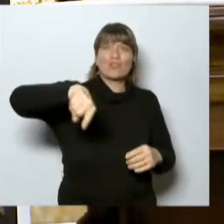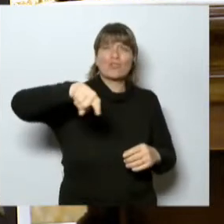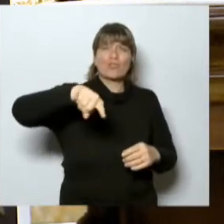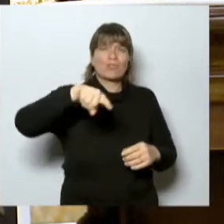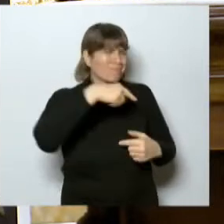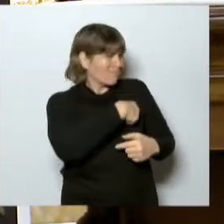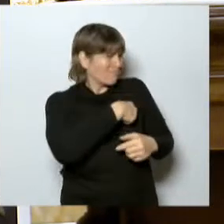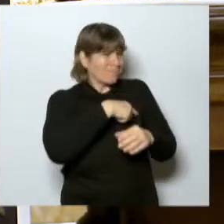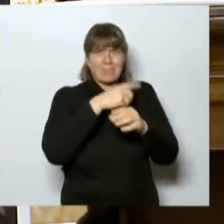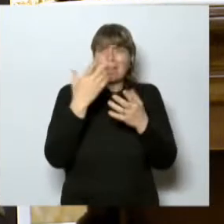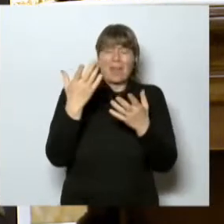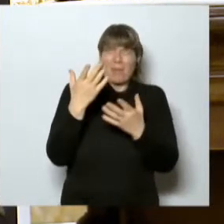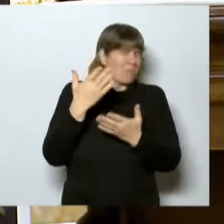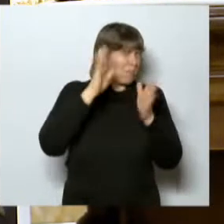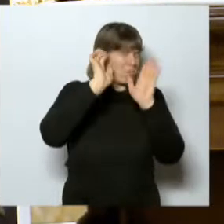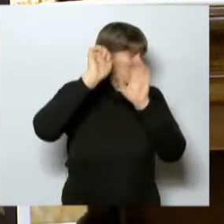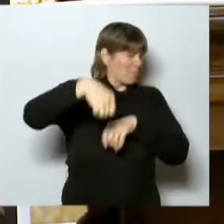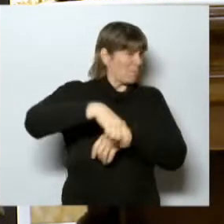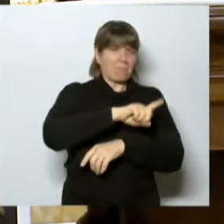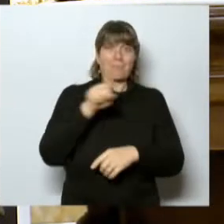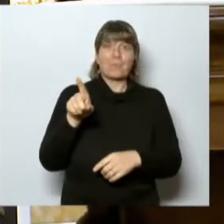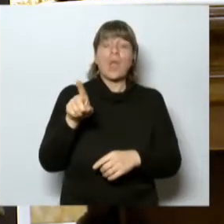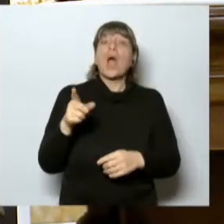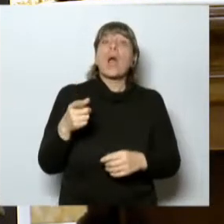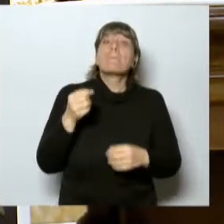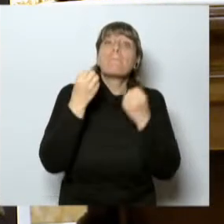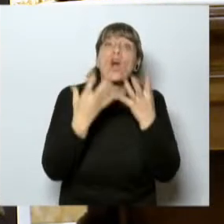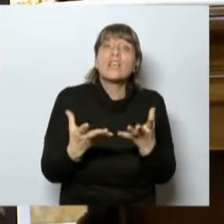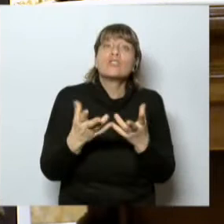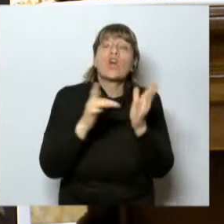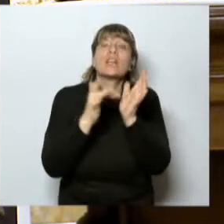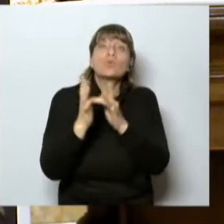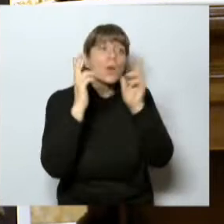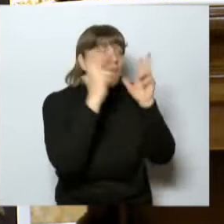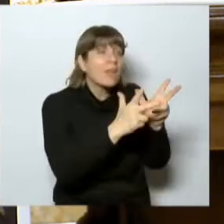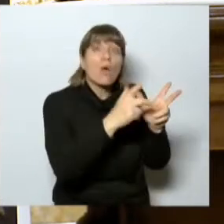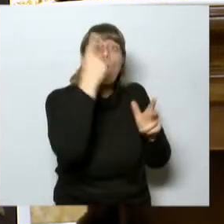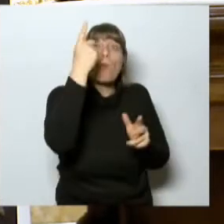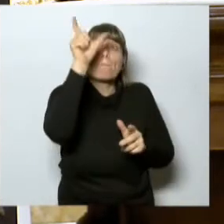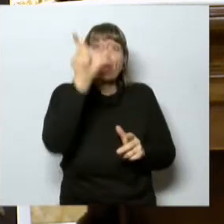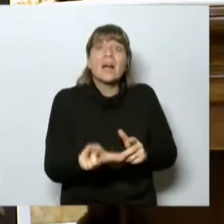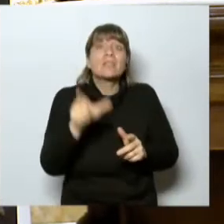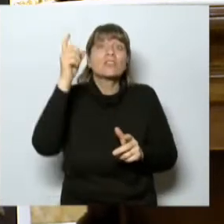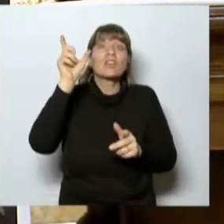de escándalo. Por eso les dijo: un profeta